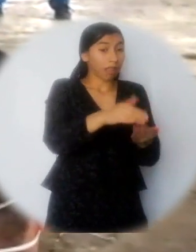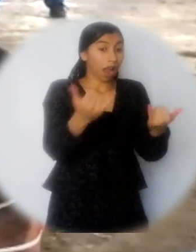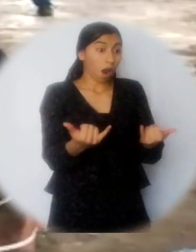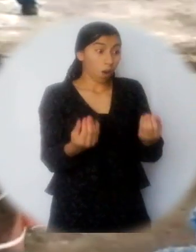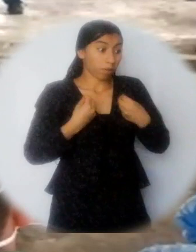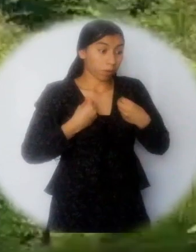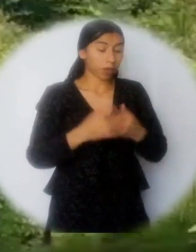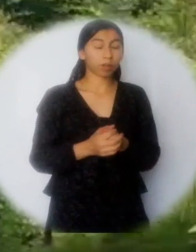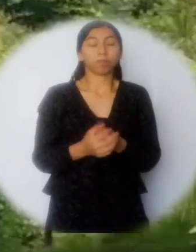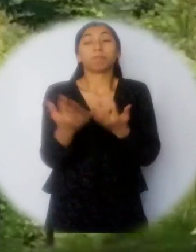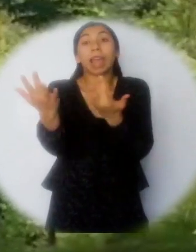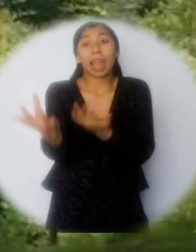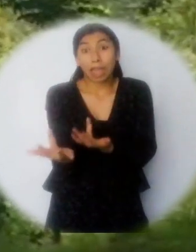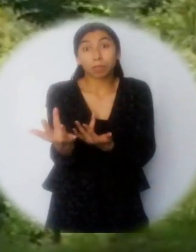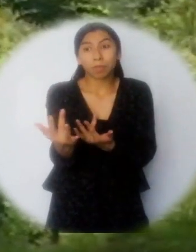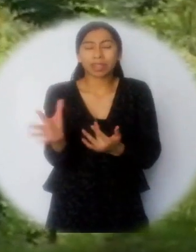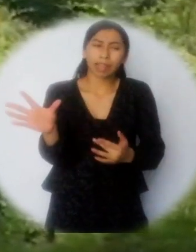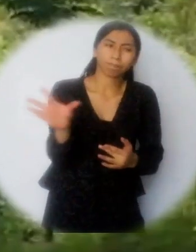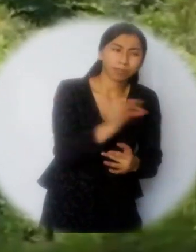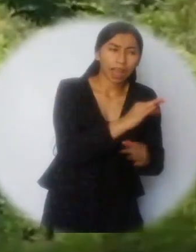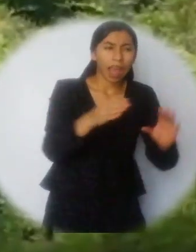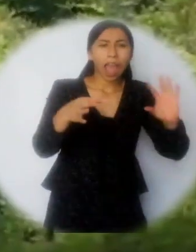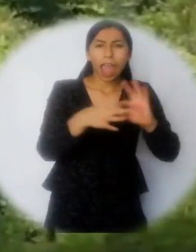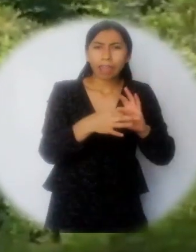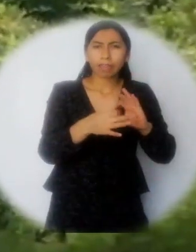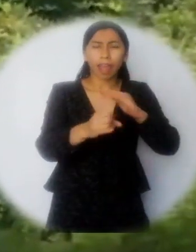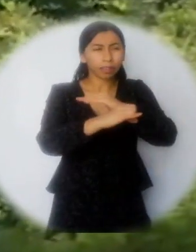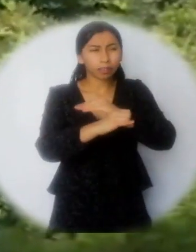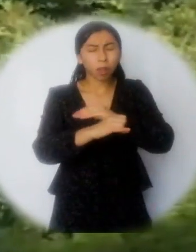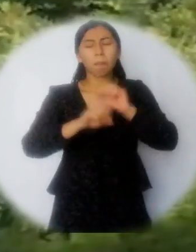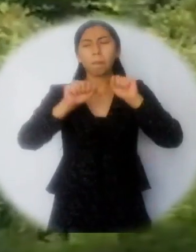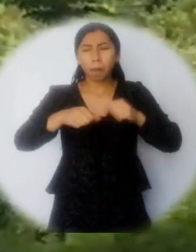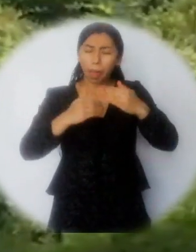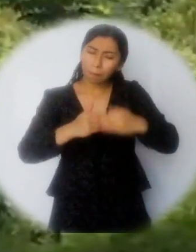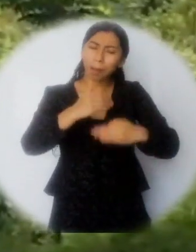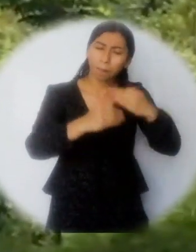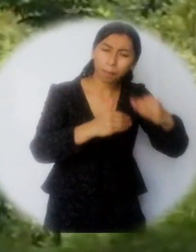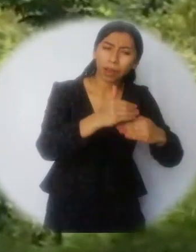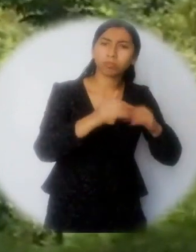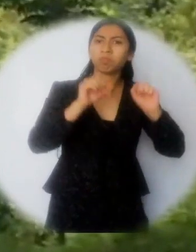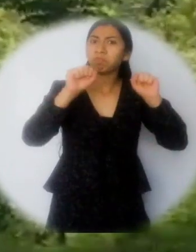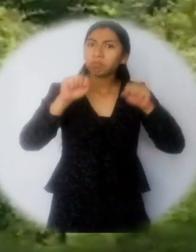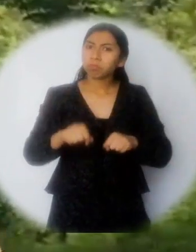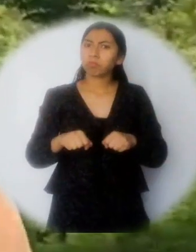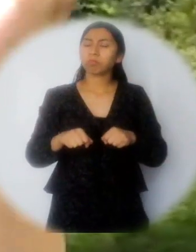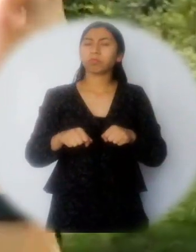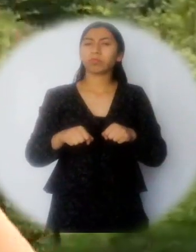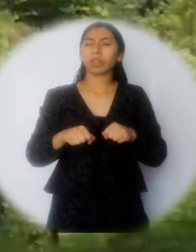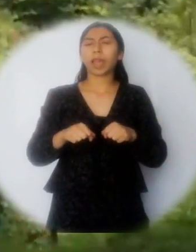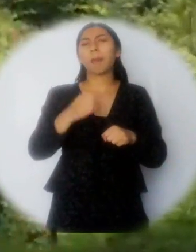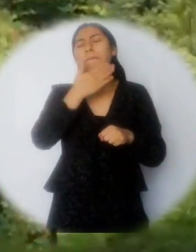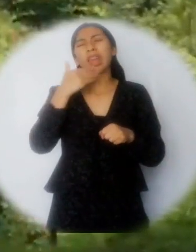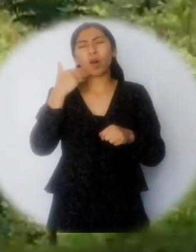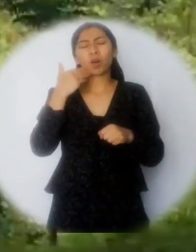Esperamos que esta unión y articulación con todas las entidades nos permitan a nosotros avanzar y poder darles